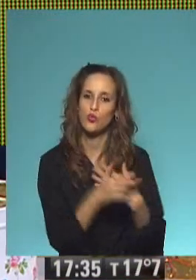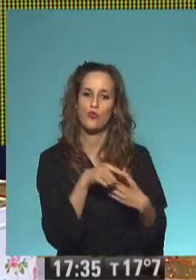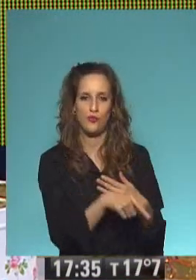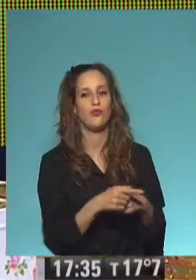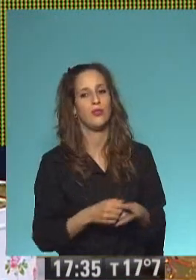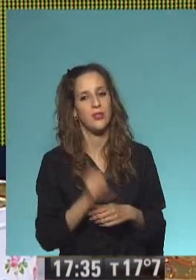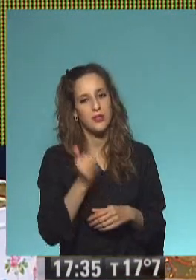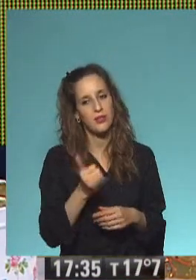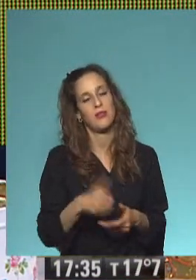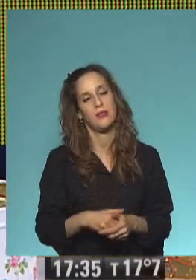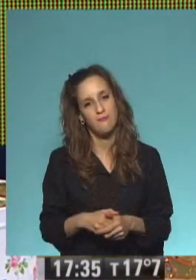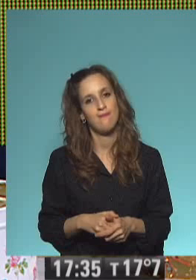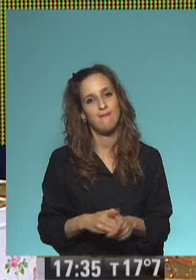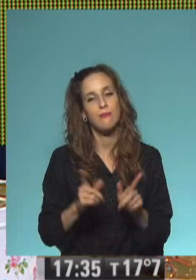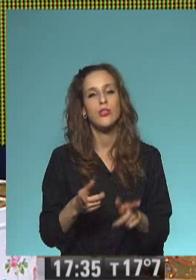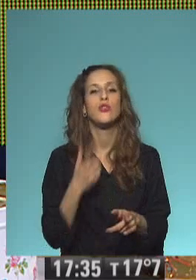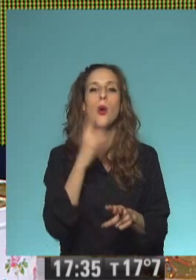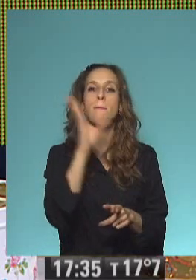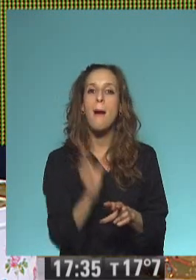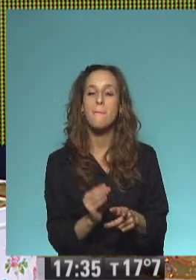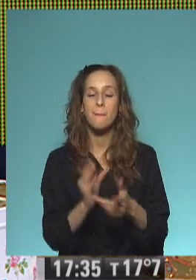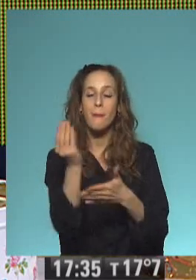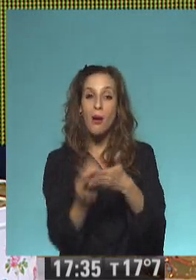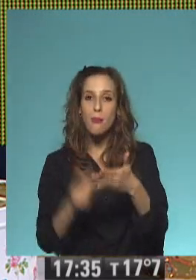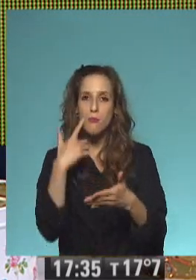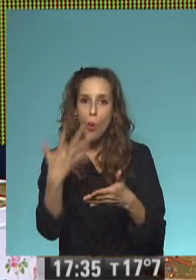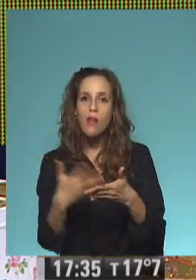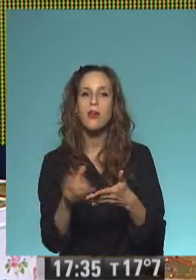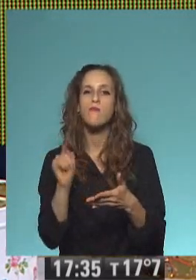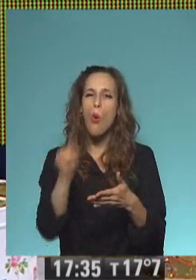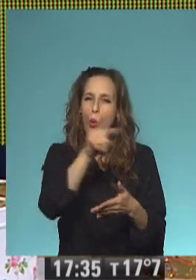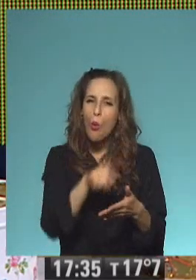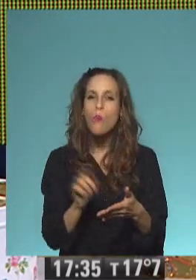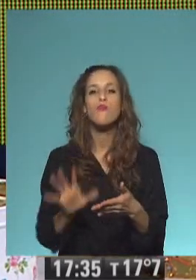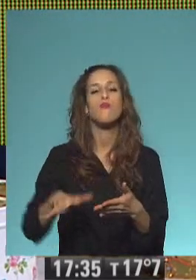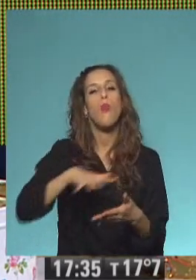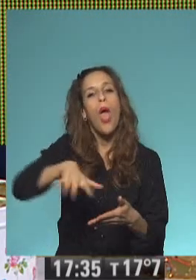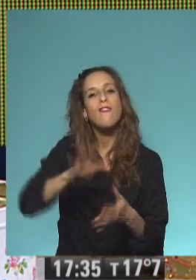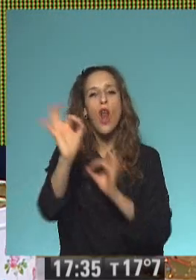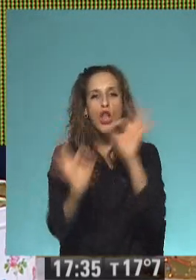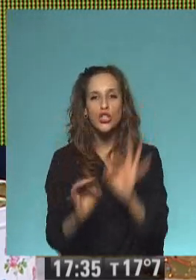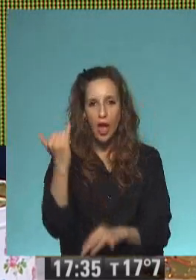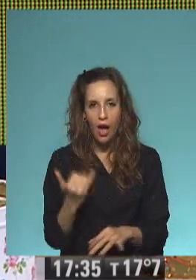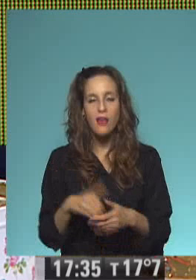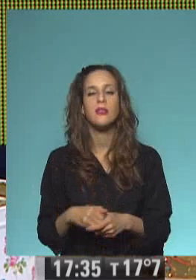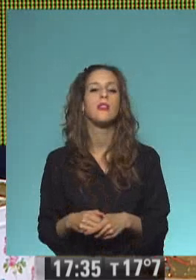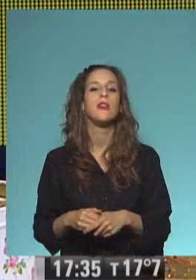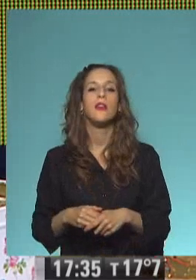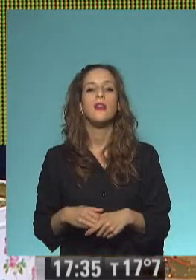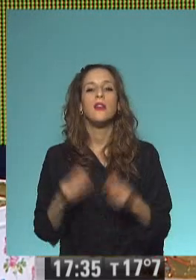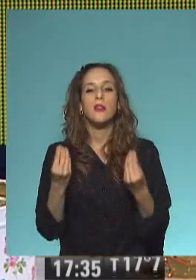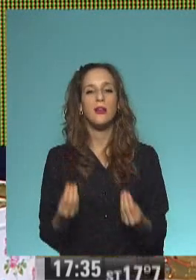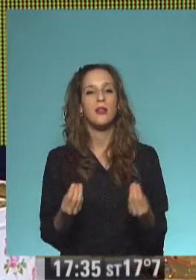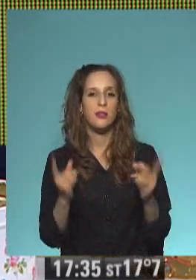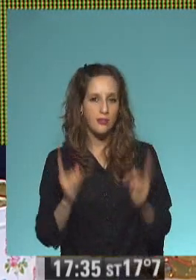pueblos originarios, por eso vimos el mapa de los pueblos originarios, donde están todos los pueblos originarios, ¿no? Y cómo fue ese